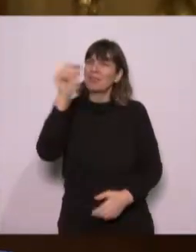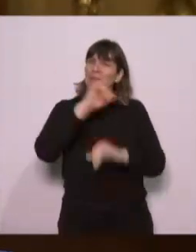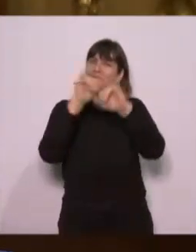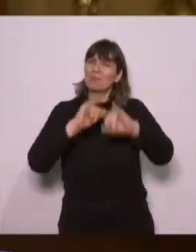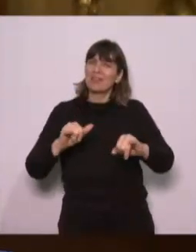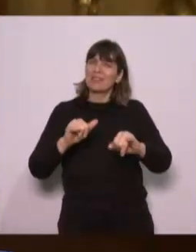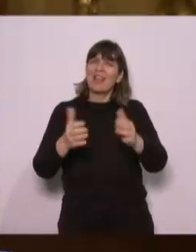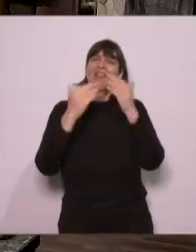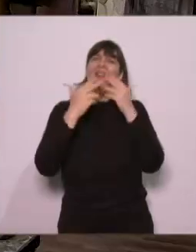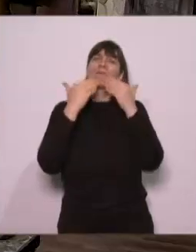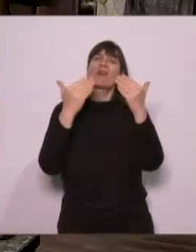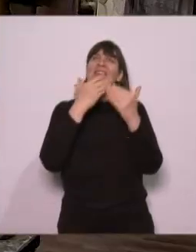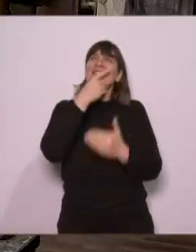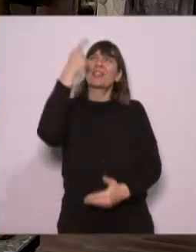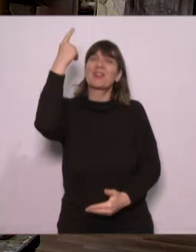Vayamos en paz.